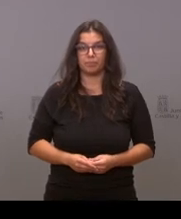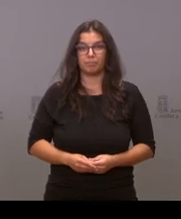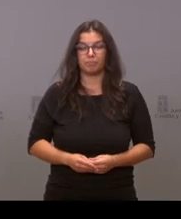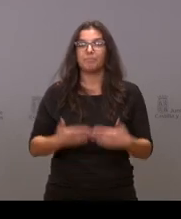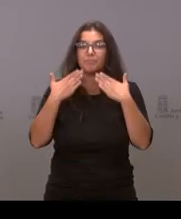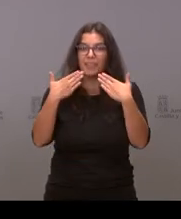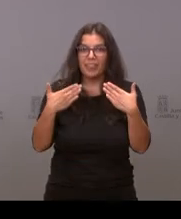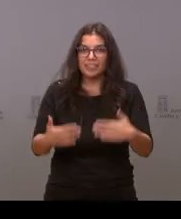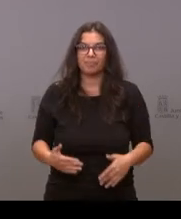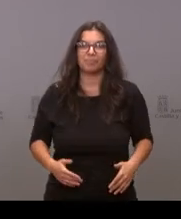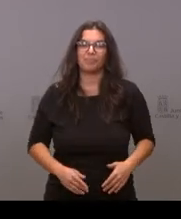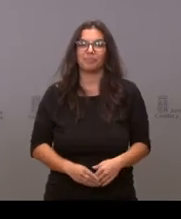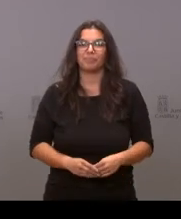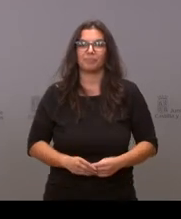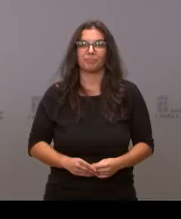muchas gracias